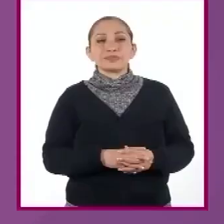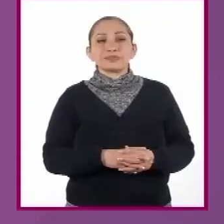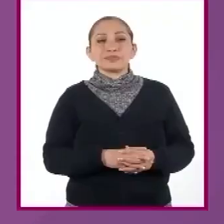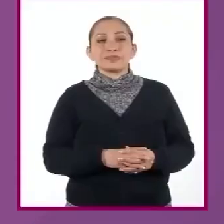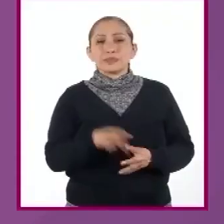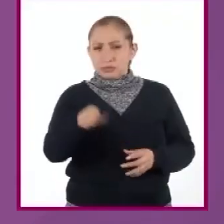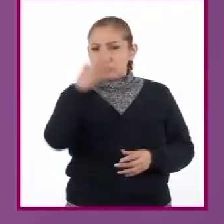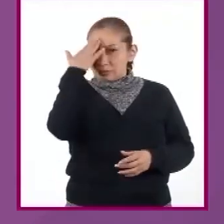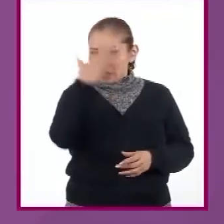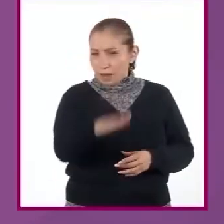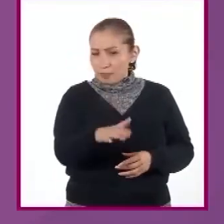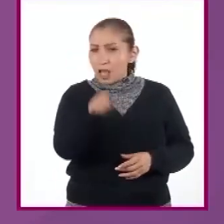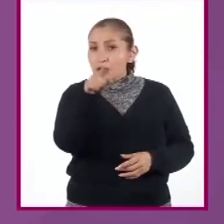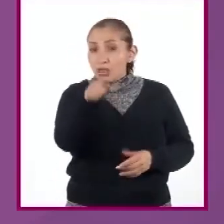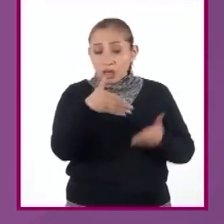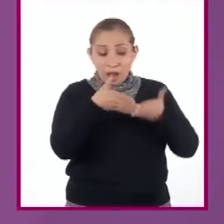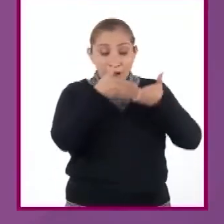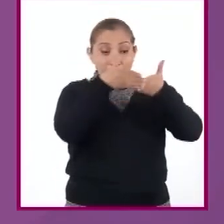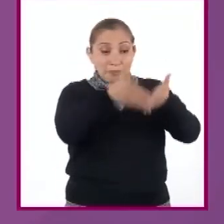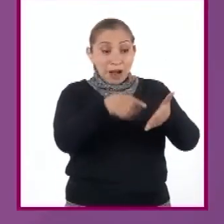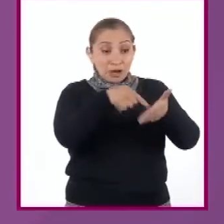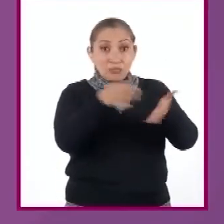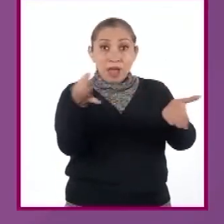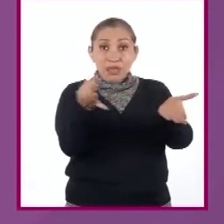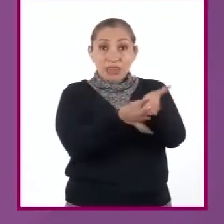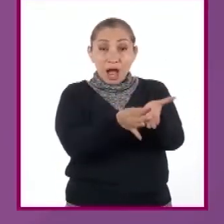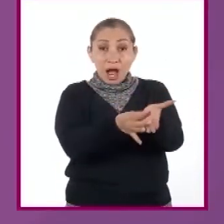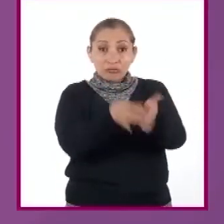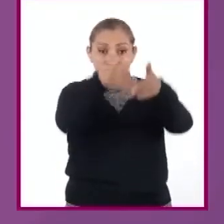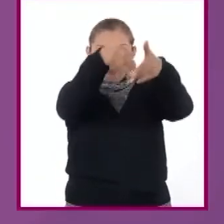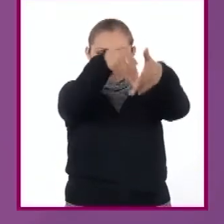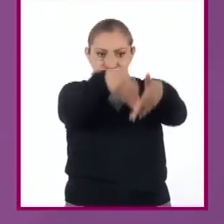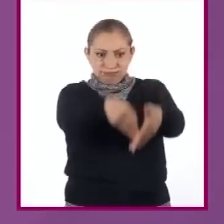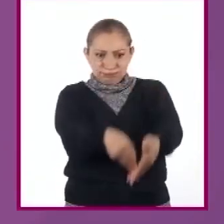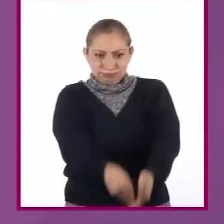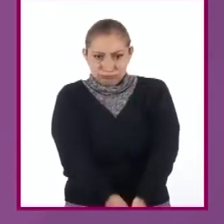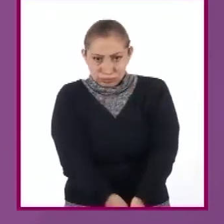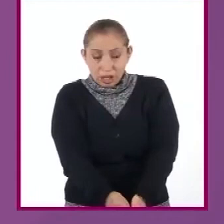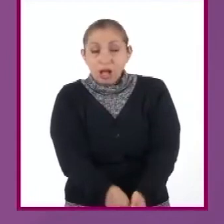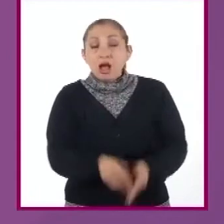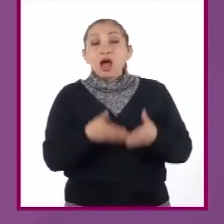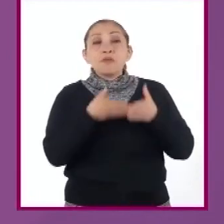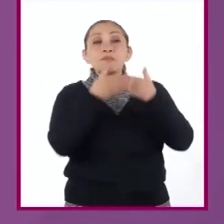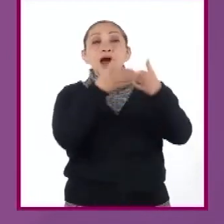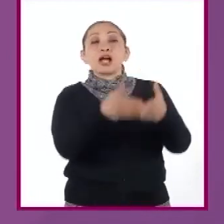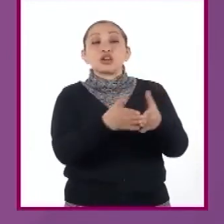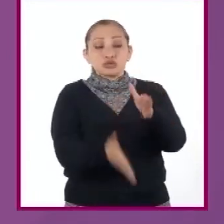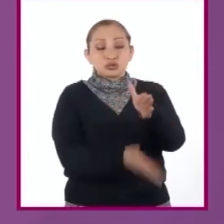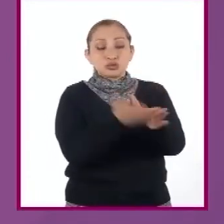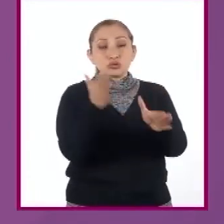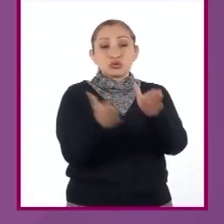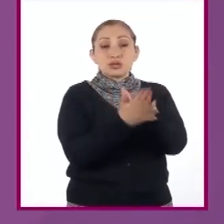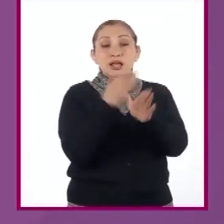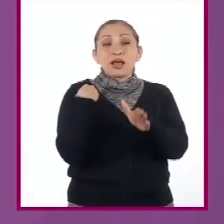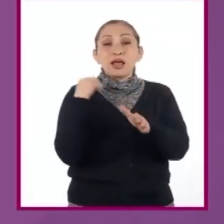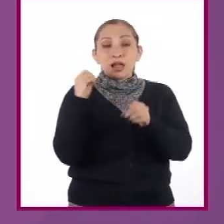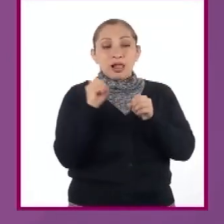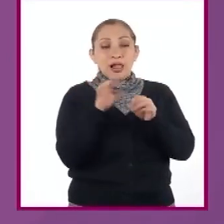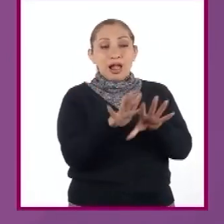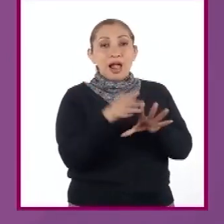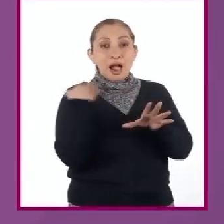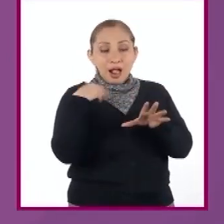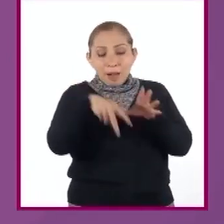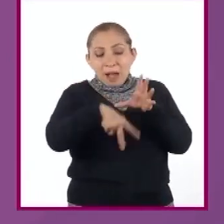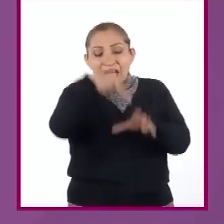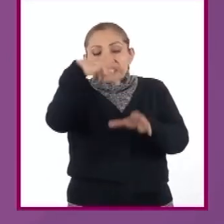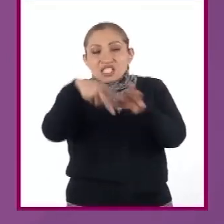¿Sabías que si los barcos fueran de metal macizo, se hundirían? Los barcos son construcciones a las que se les deja grandes